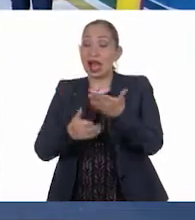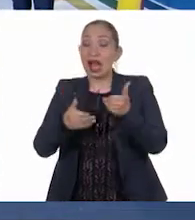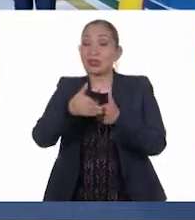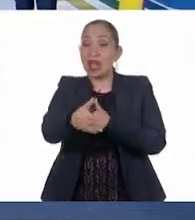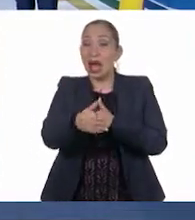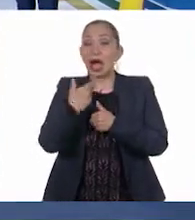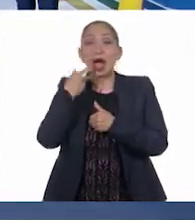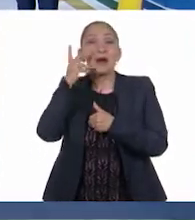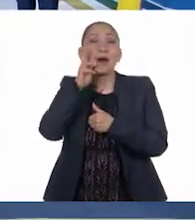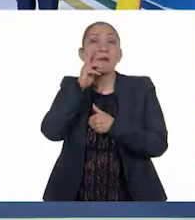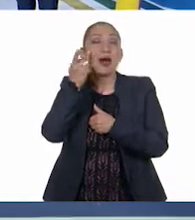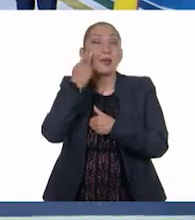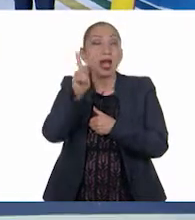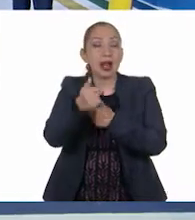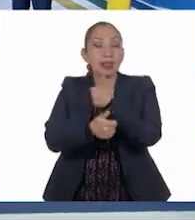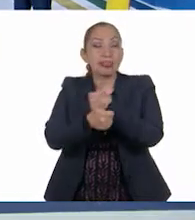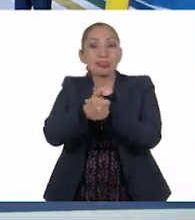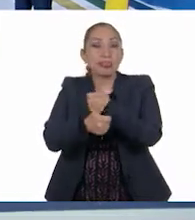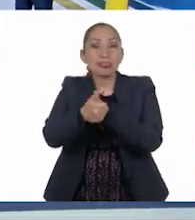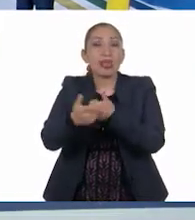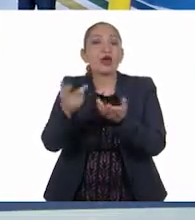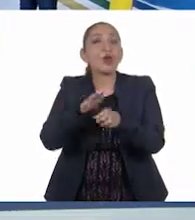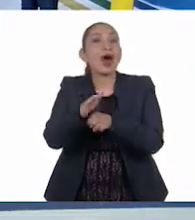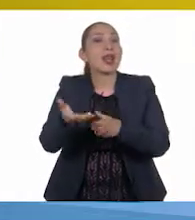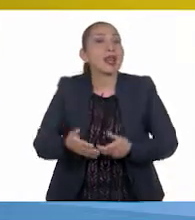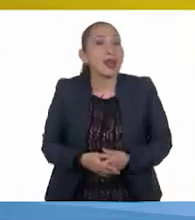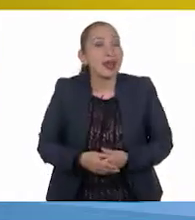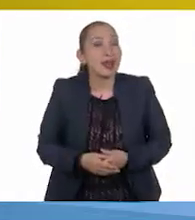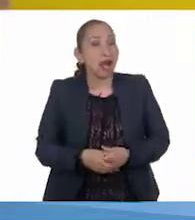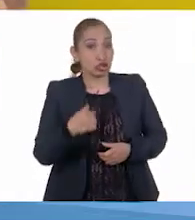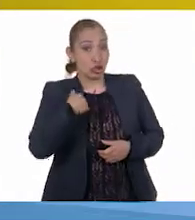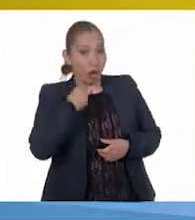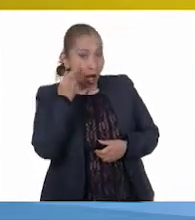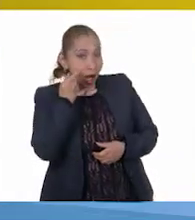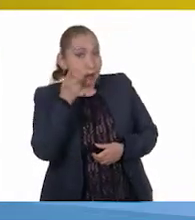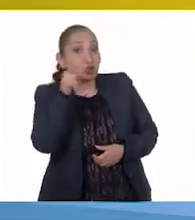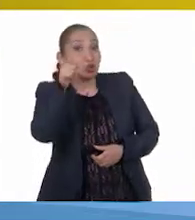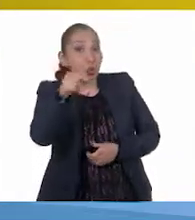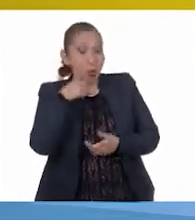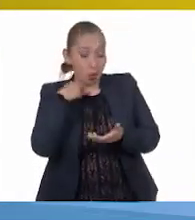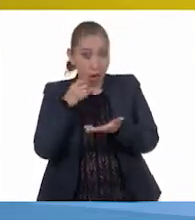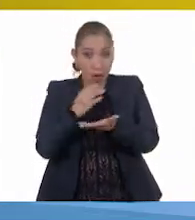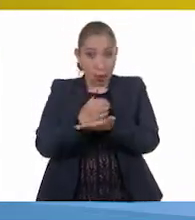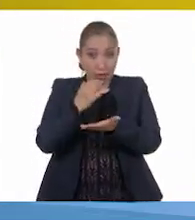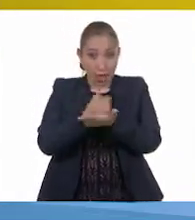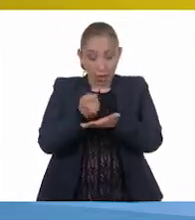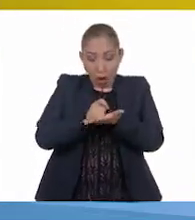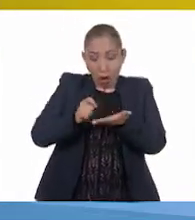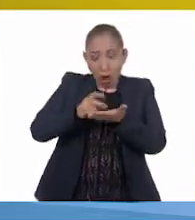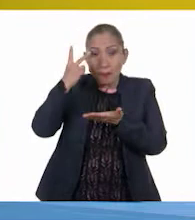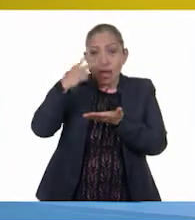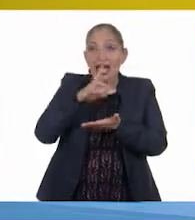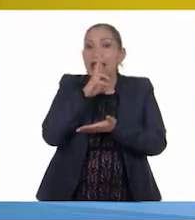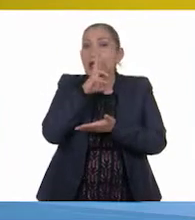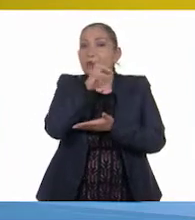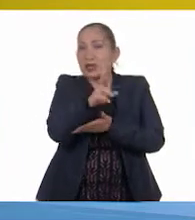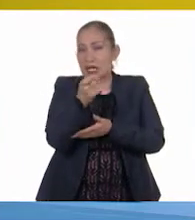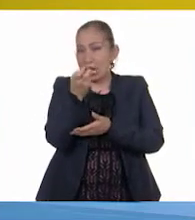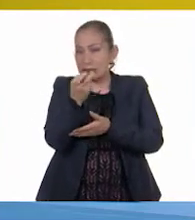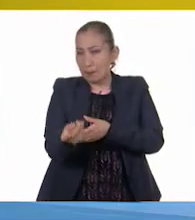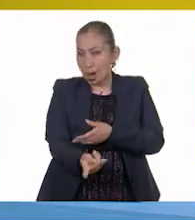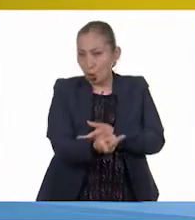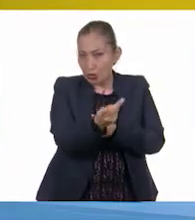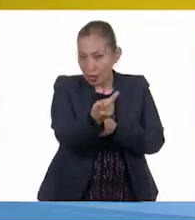el reto para las niñas y niños que nos ven. ¿Cuál va a ser? Yo los reto a que escriban en su bitácora de viaje la respuesta a la